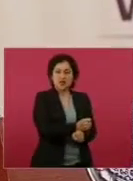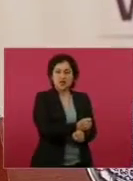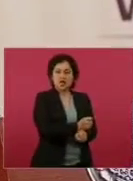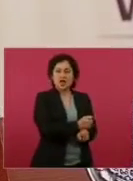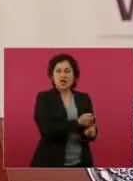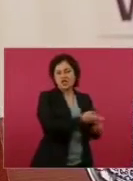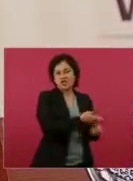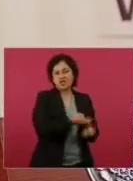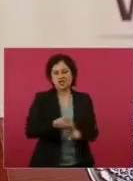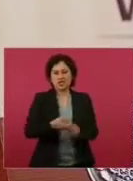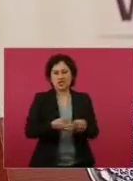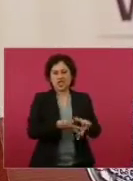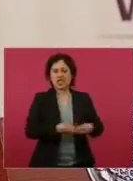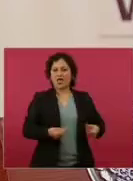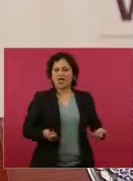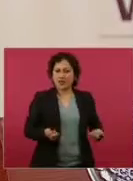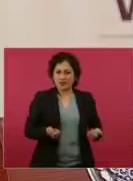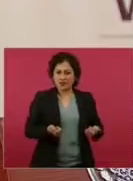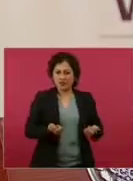masacraban